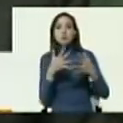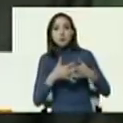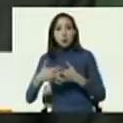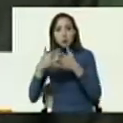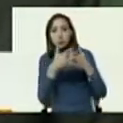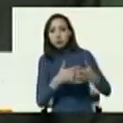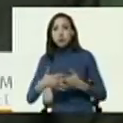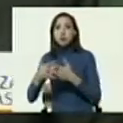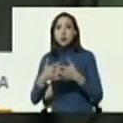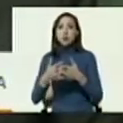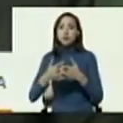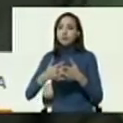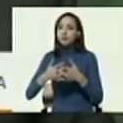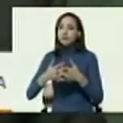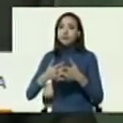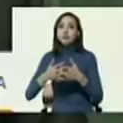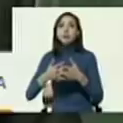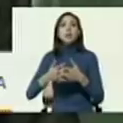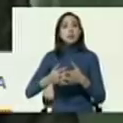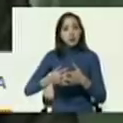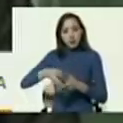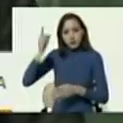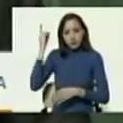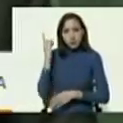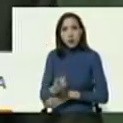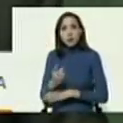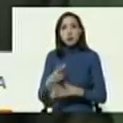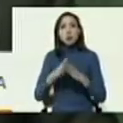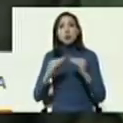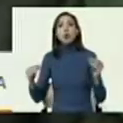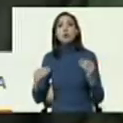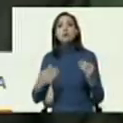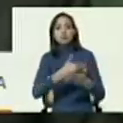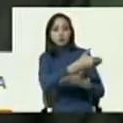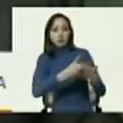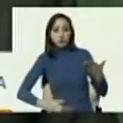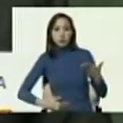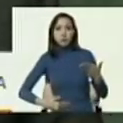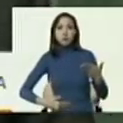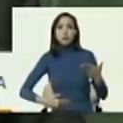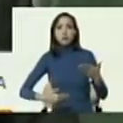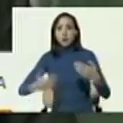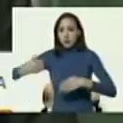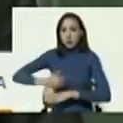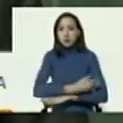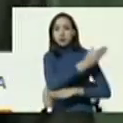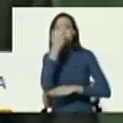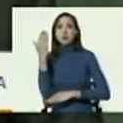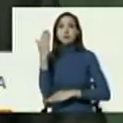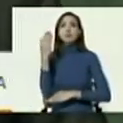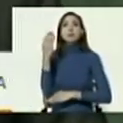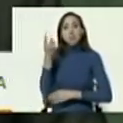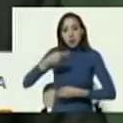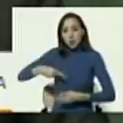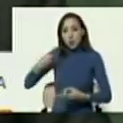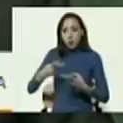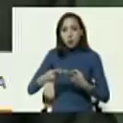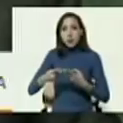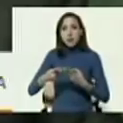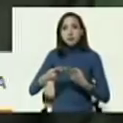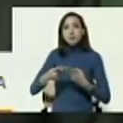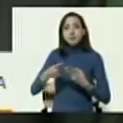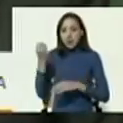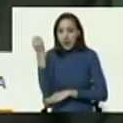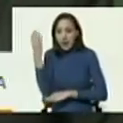que, una vez adoptada, cumpla con las disposiciones de dicho texto y con la innegable voluntad de esta Asamblea General,